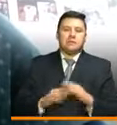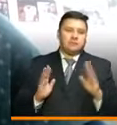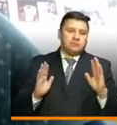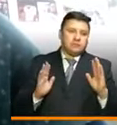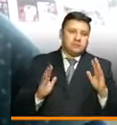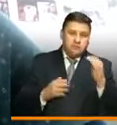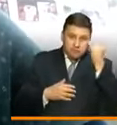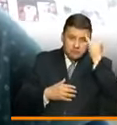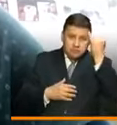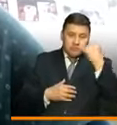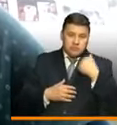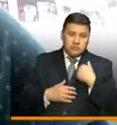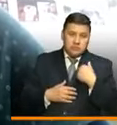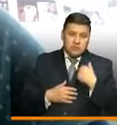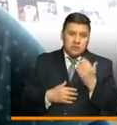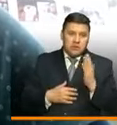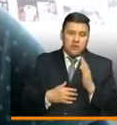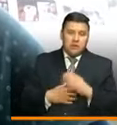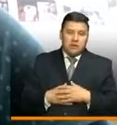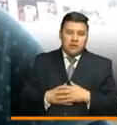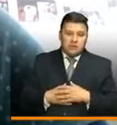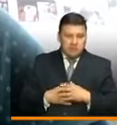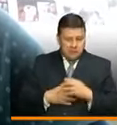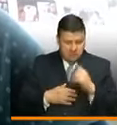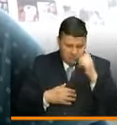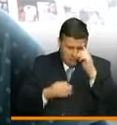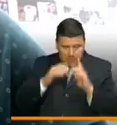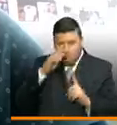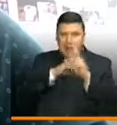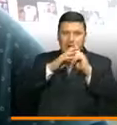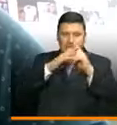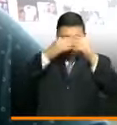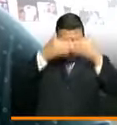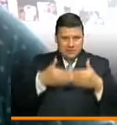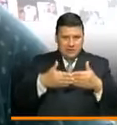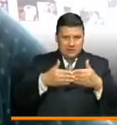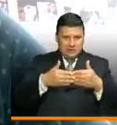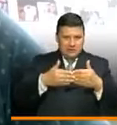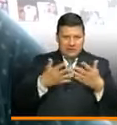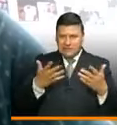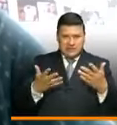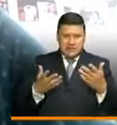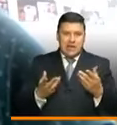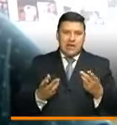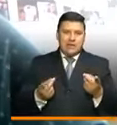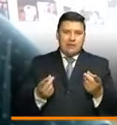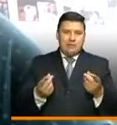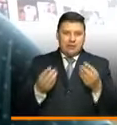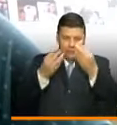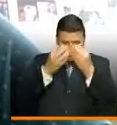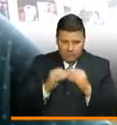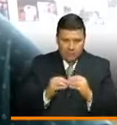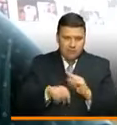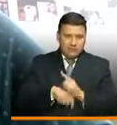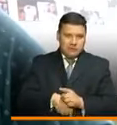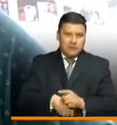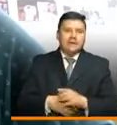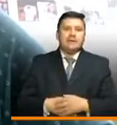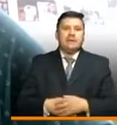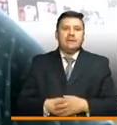Bueno, pues la idea era crear una barrera que fuera ante todo rápida y económica de producir en